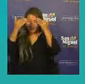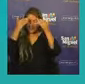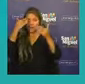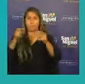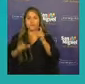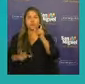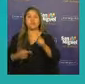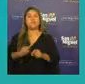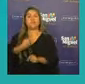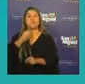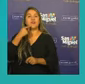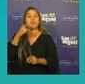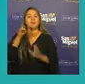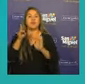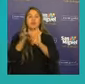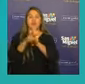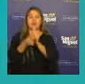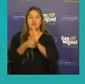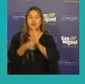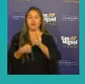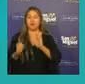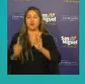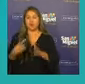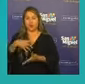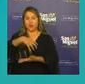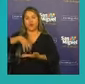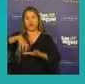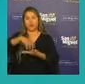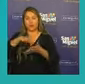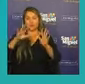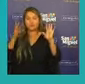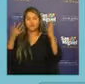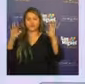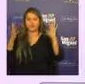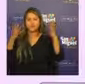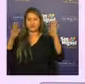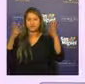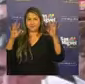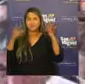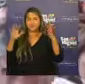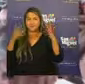víctimas de delitos en nuestra comuna.